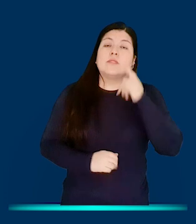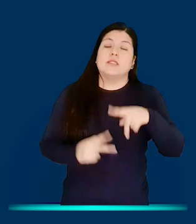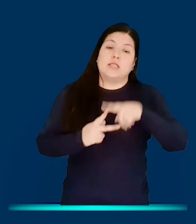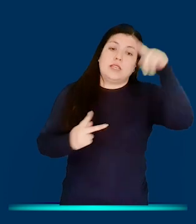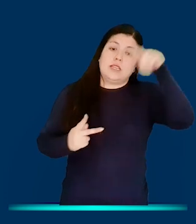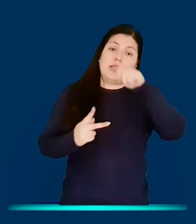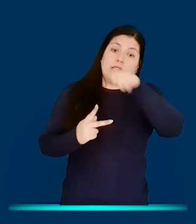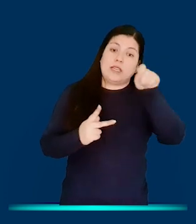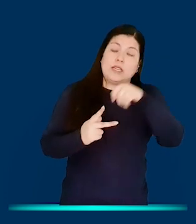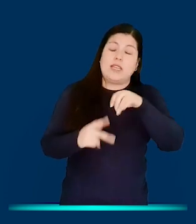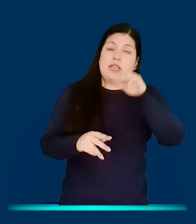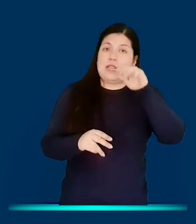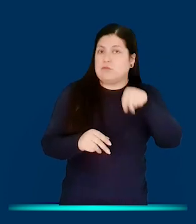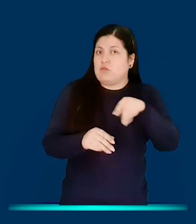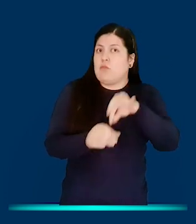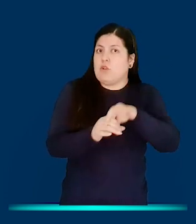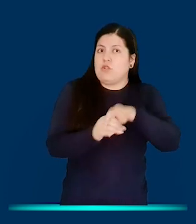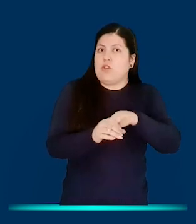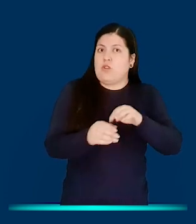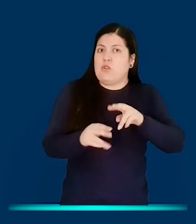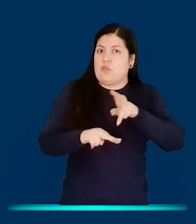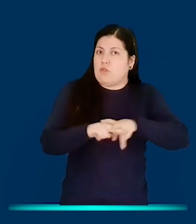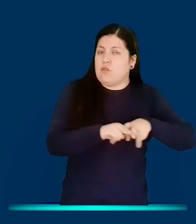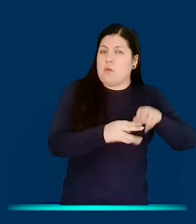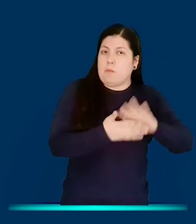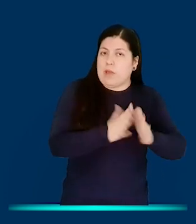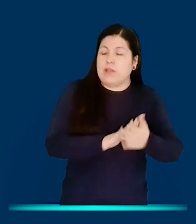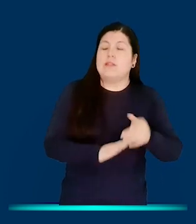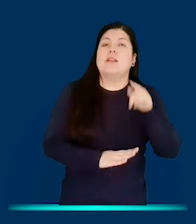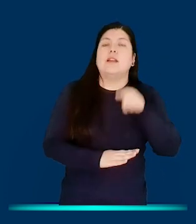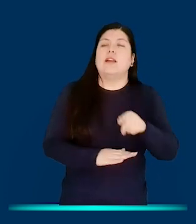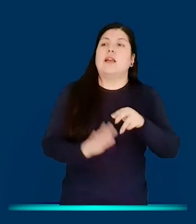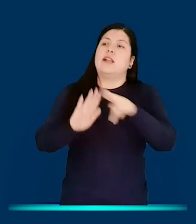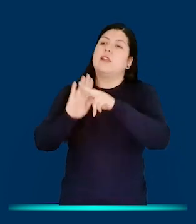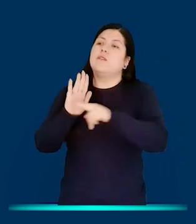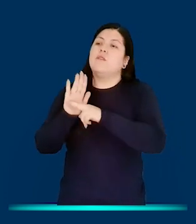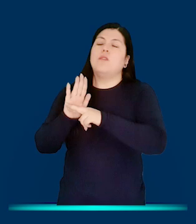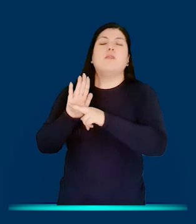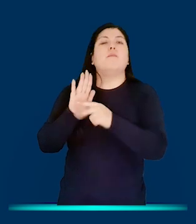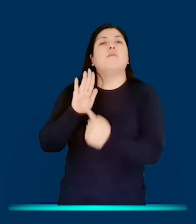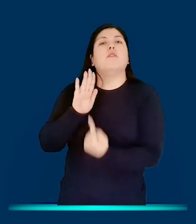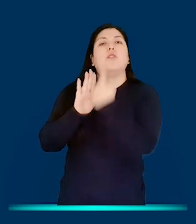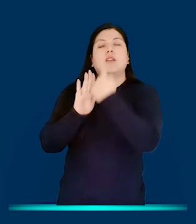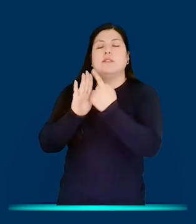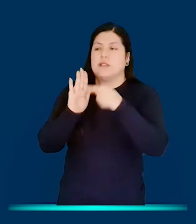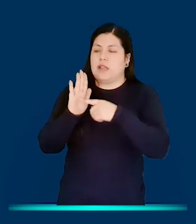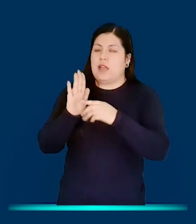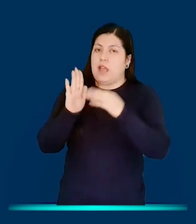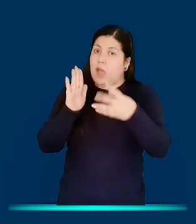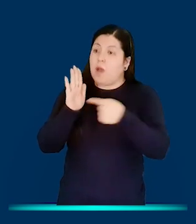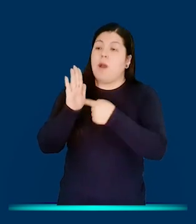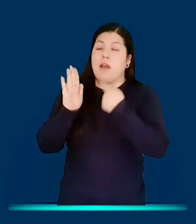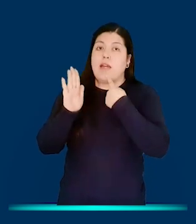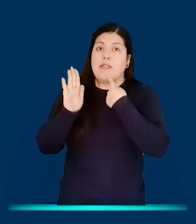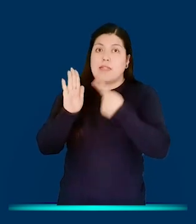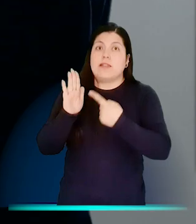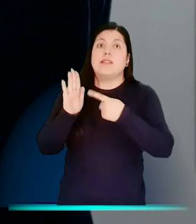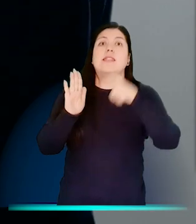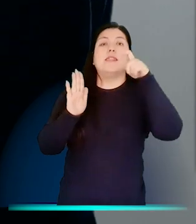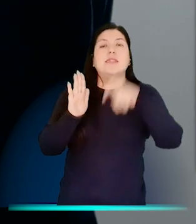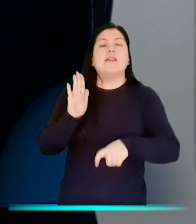tarjetas electorales, es importante tener en cuenta que la misma reforma política que crea las 16 curules dice